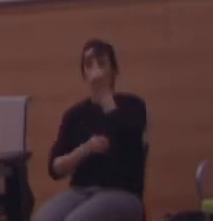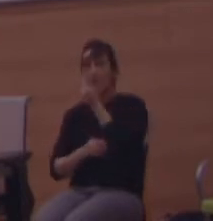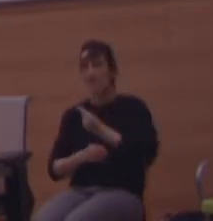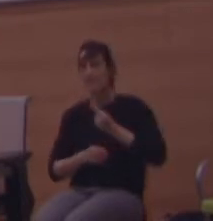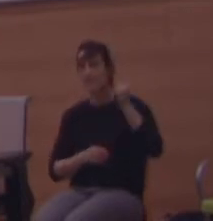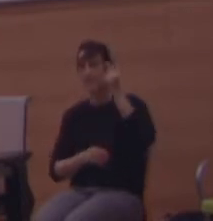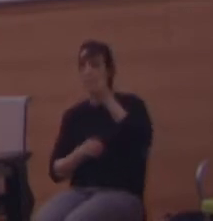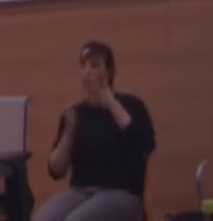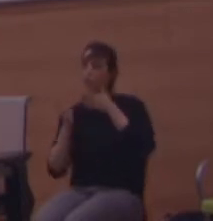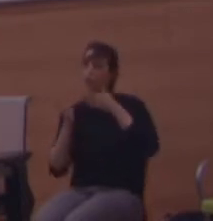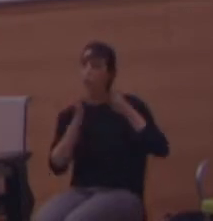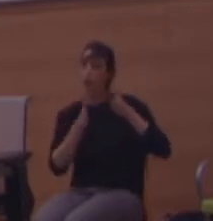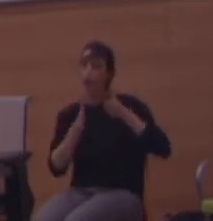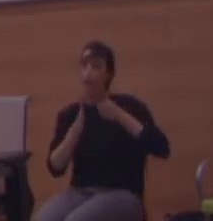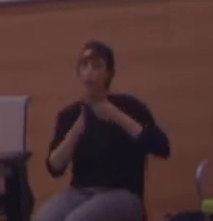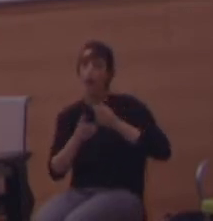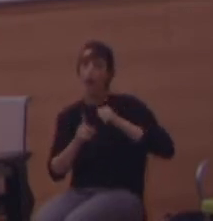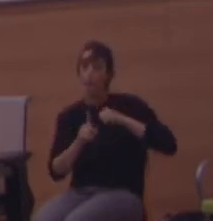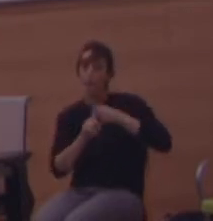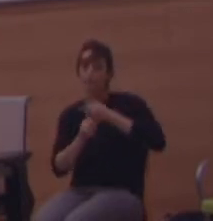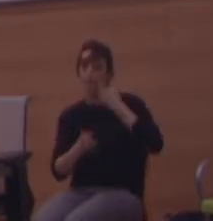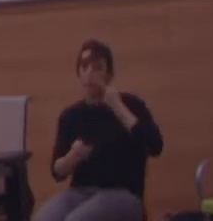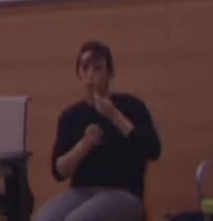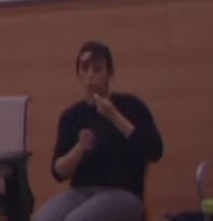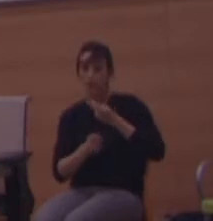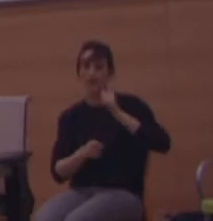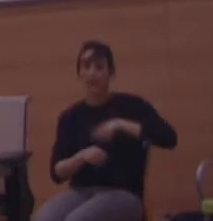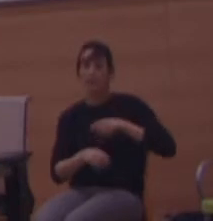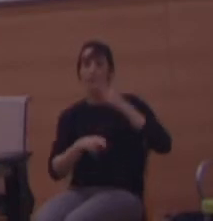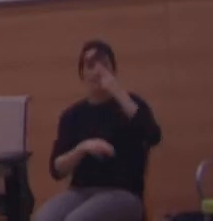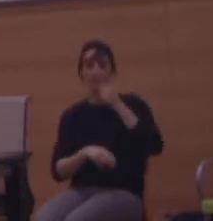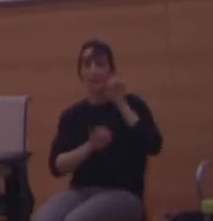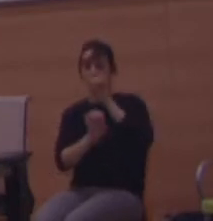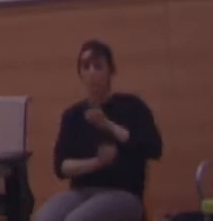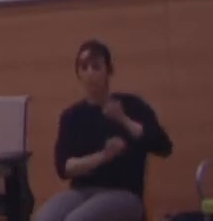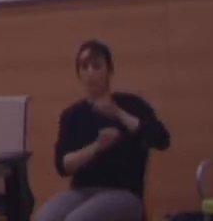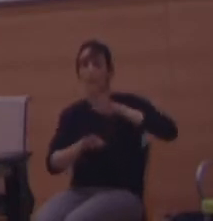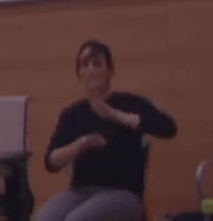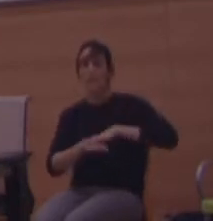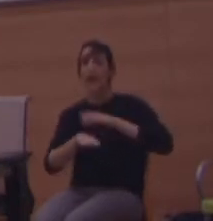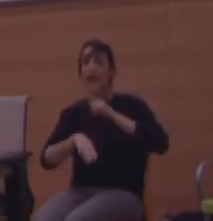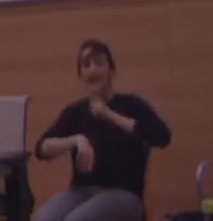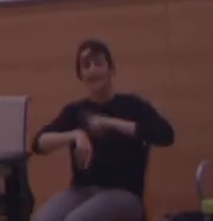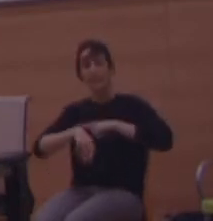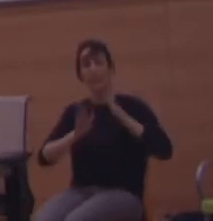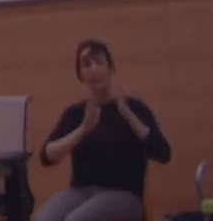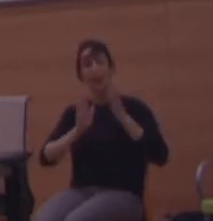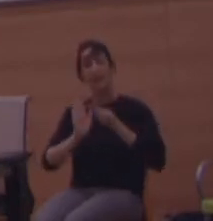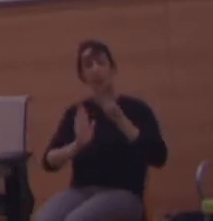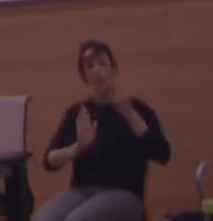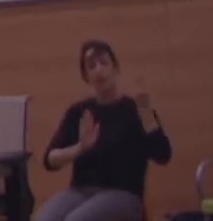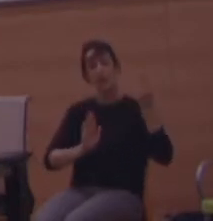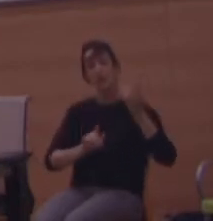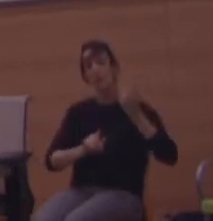enfocado a las descargas específicas, a proteger también el pie para la recuperación de las lesiones y acomodar también